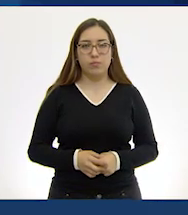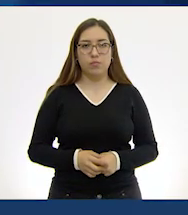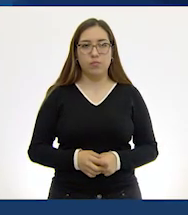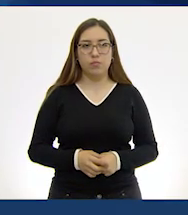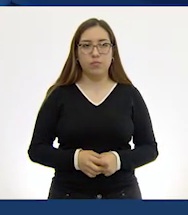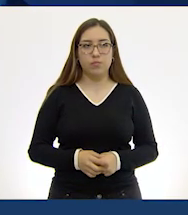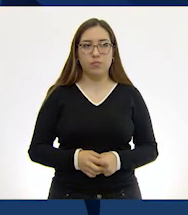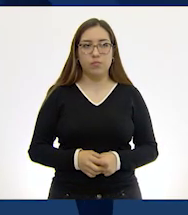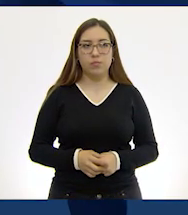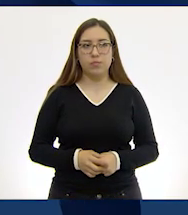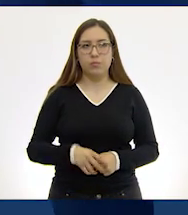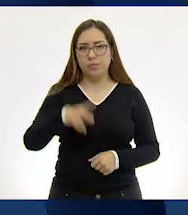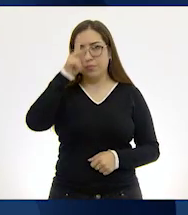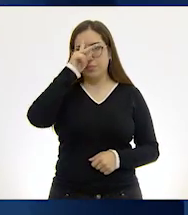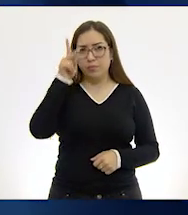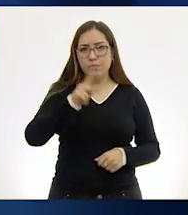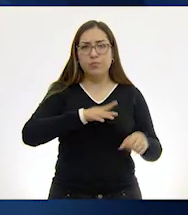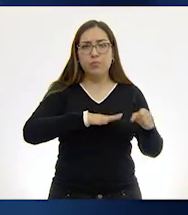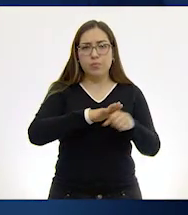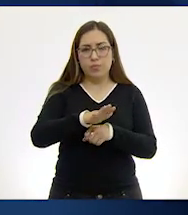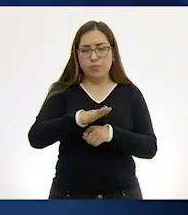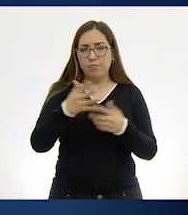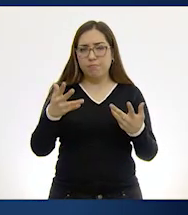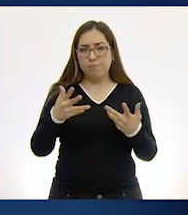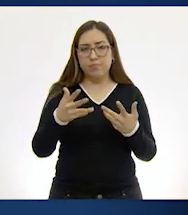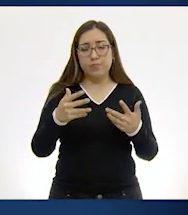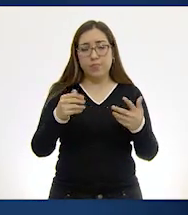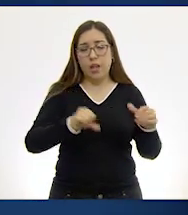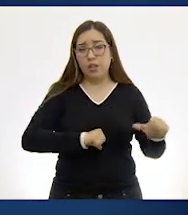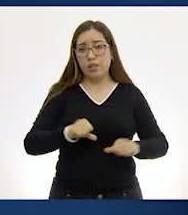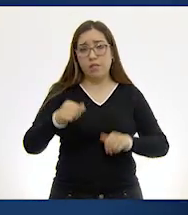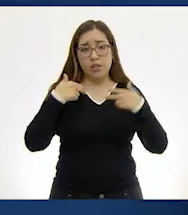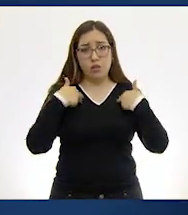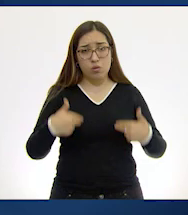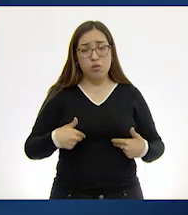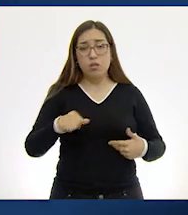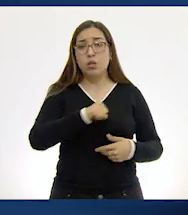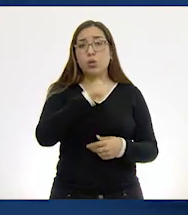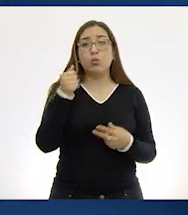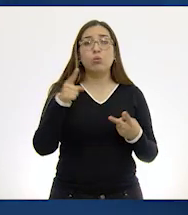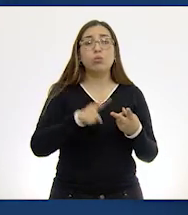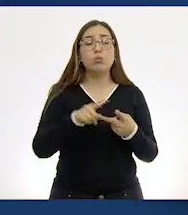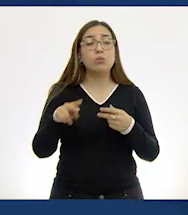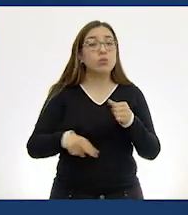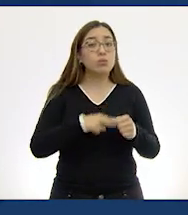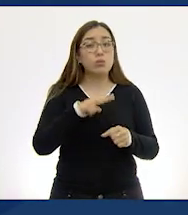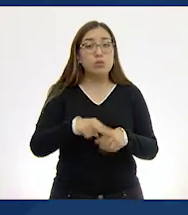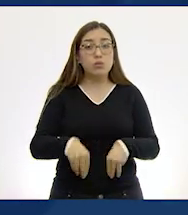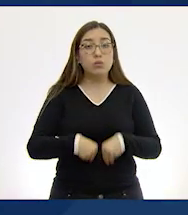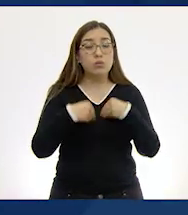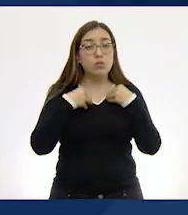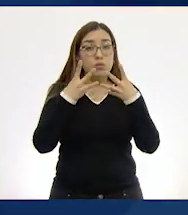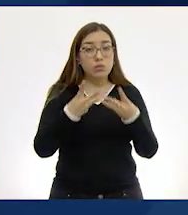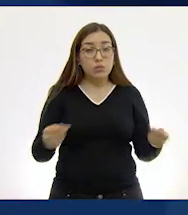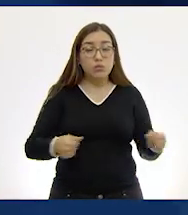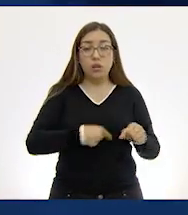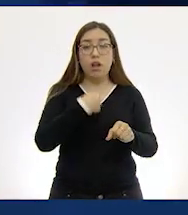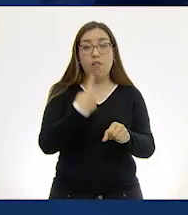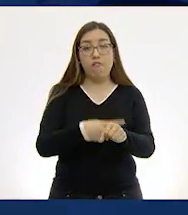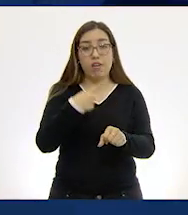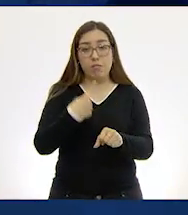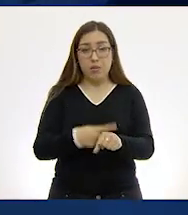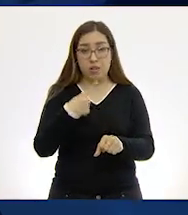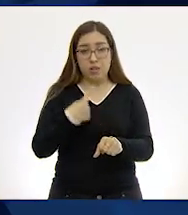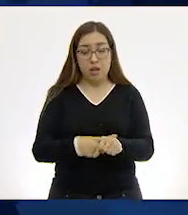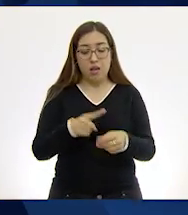definitivamente la principal amenaza son las actividades humanas. Otra de las causas de la pérdida de especies son las enfermedades, ¿no? Las enfermedades